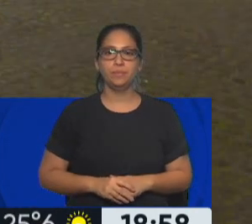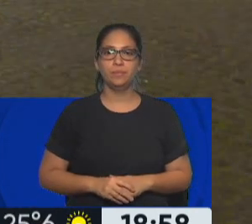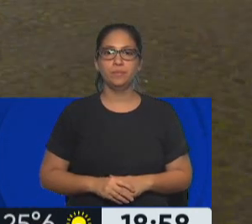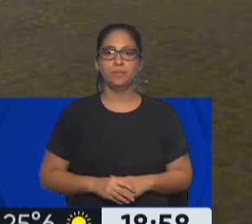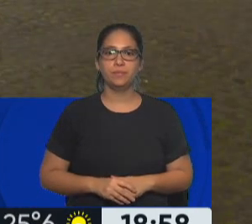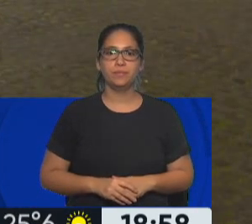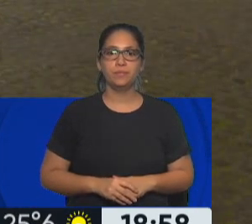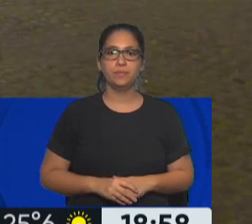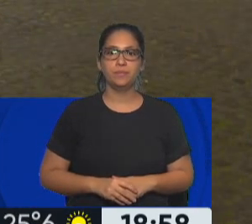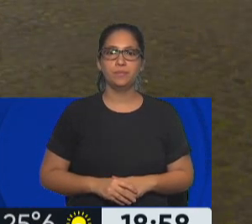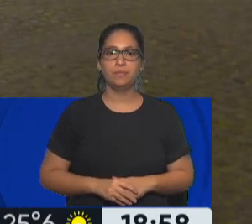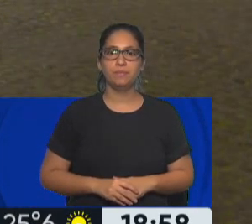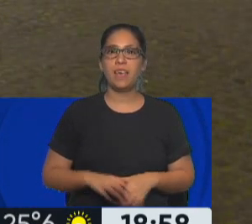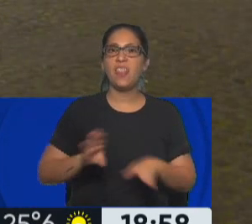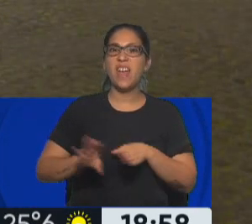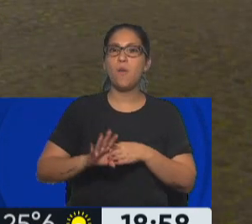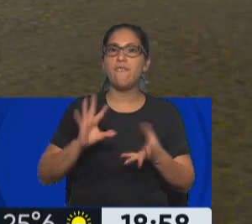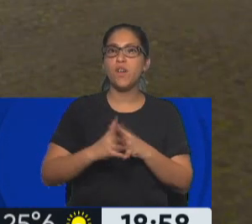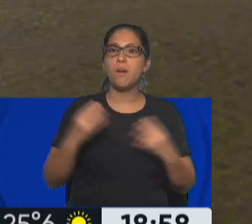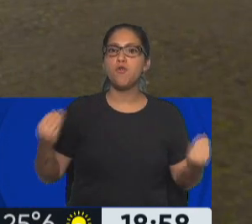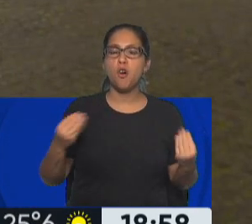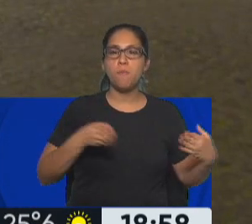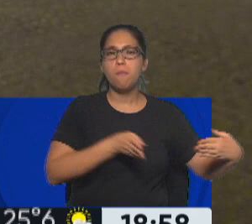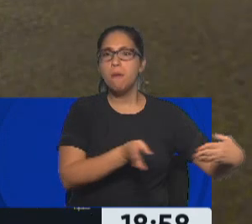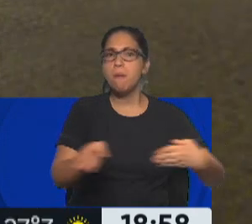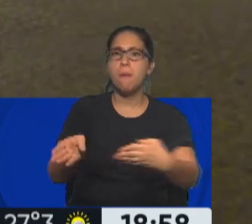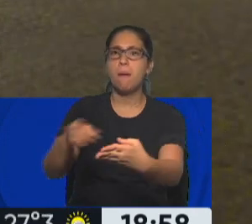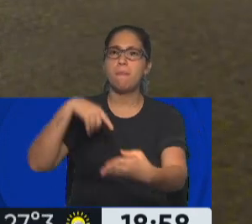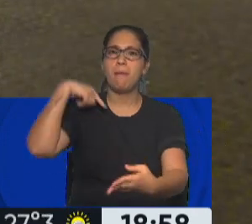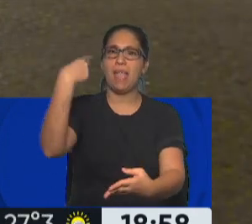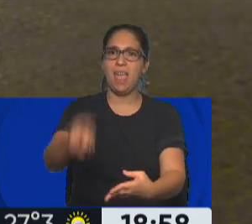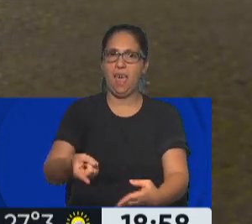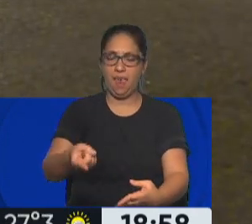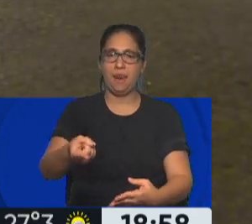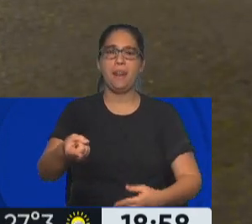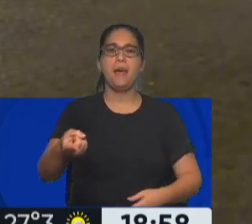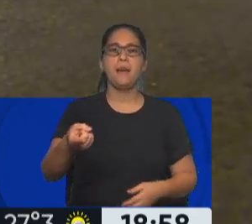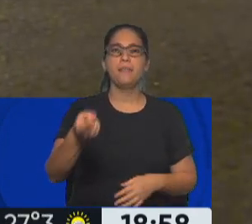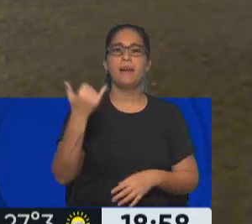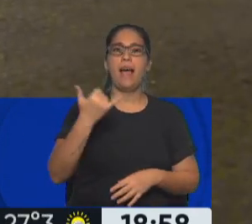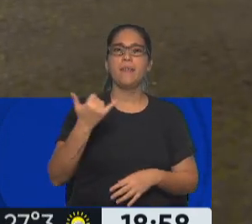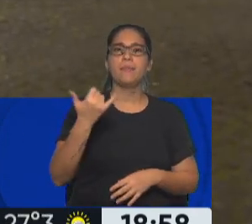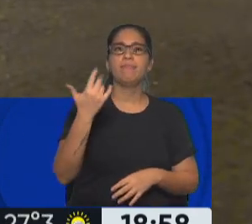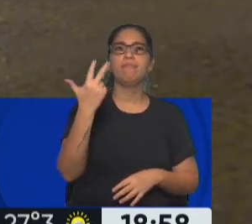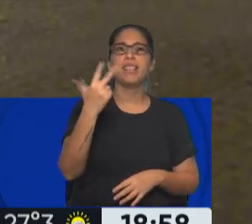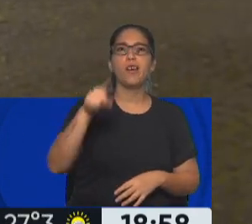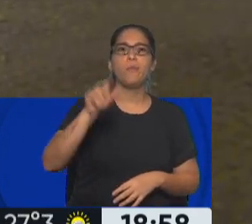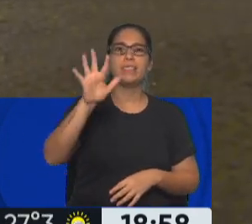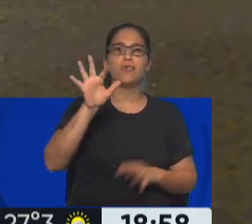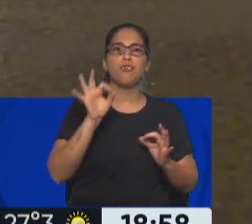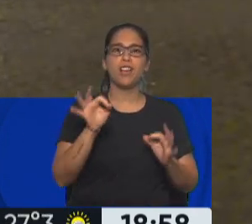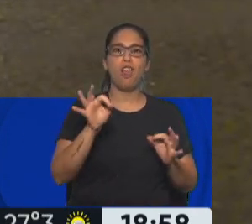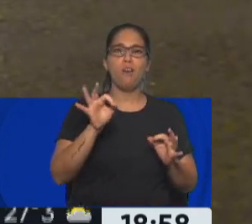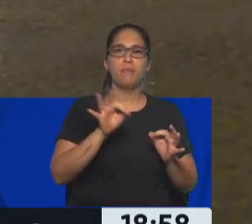A ver, Pablo, nos había quedado pendiente cómo será la procesión de mañana. Si bien separan 3,5 kilómetros el Vaticano